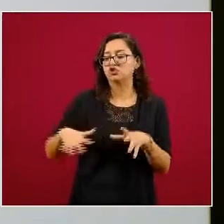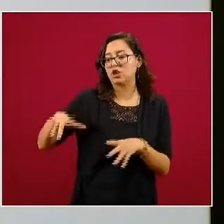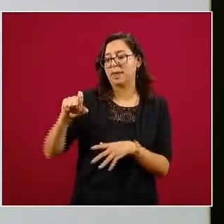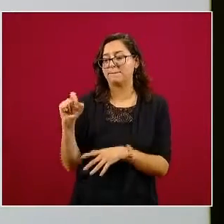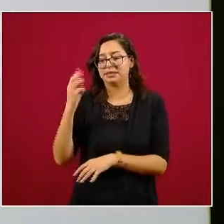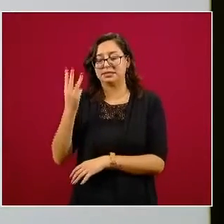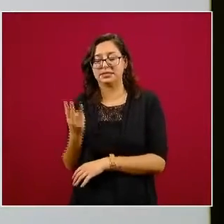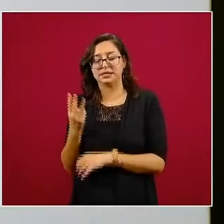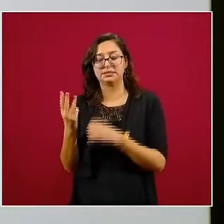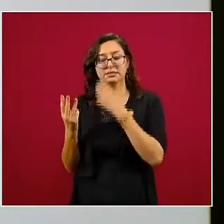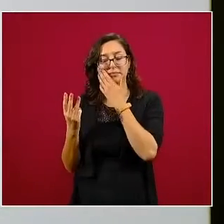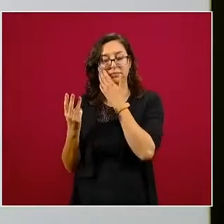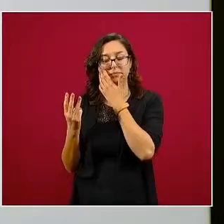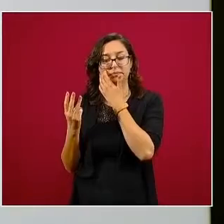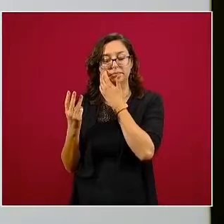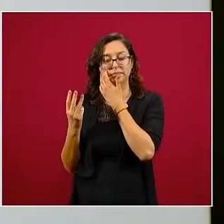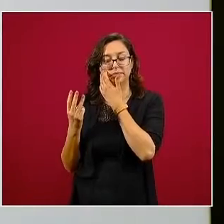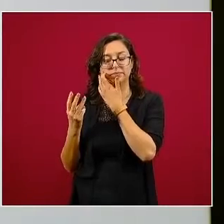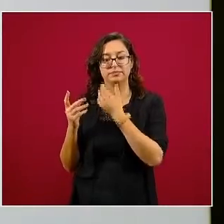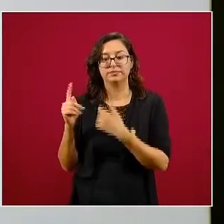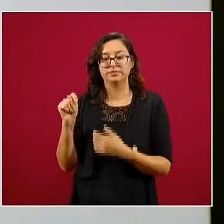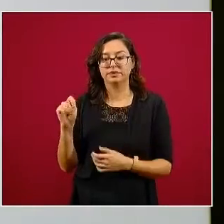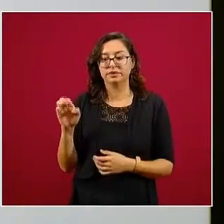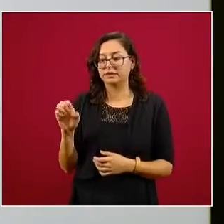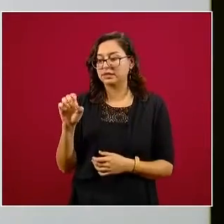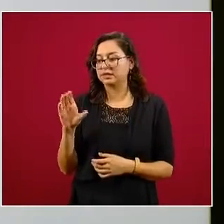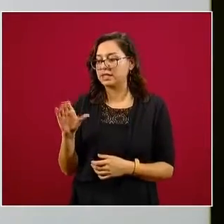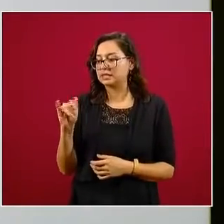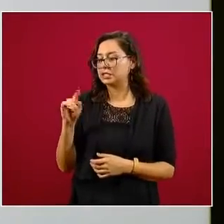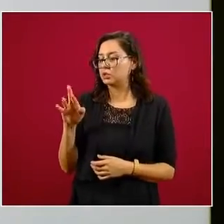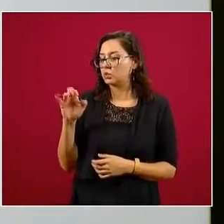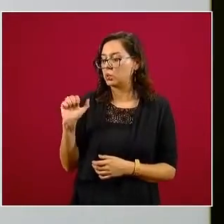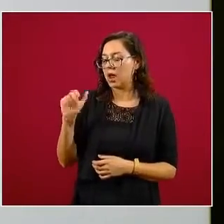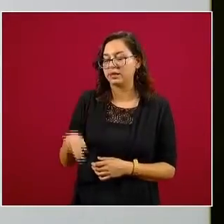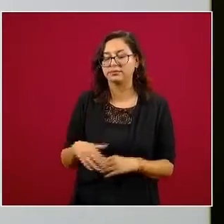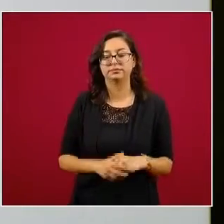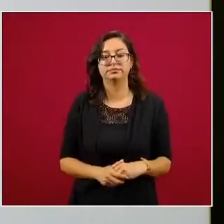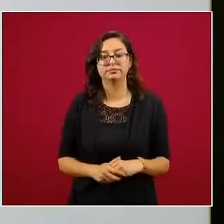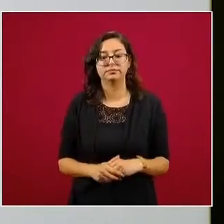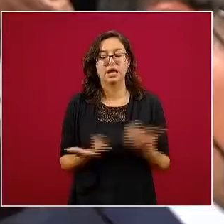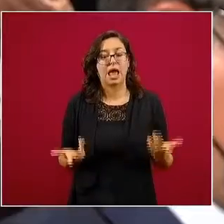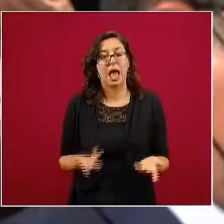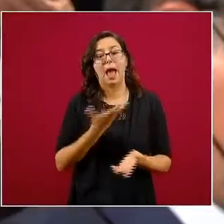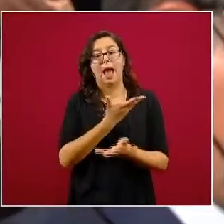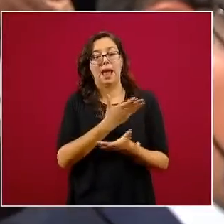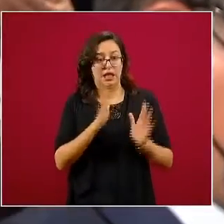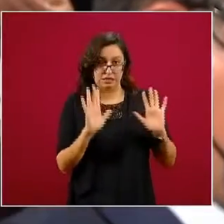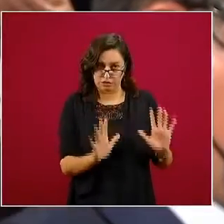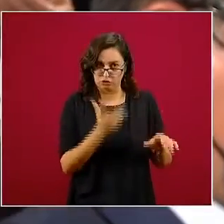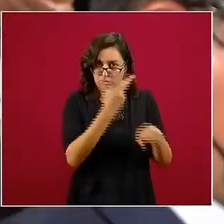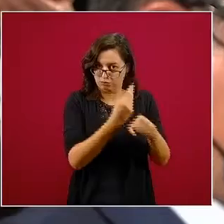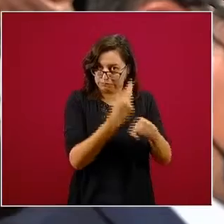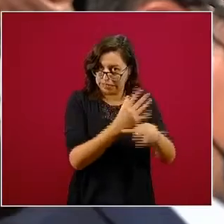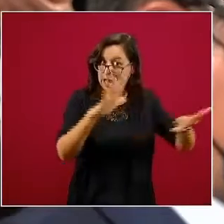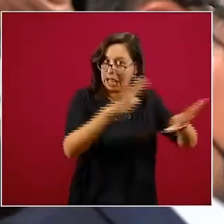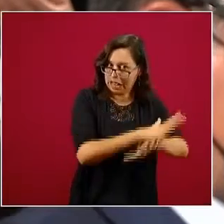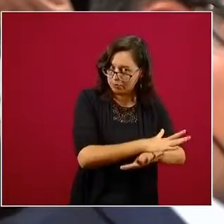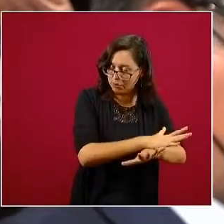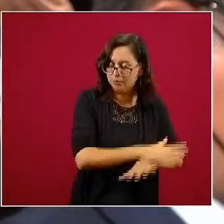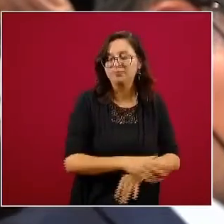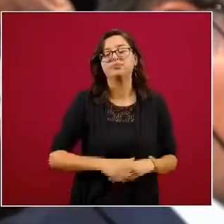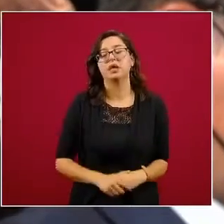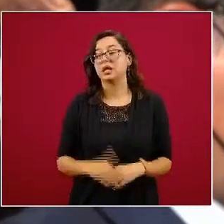ciudadano, no tenga la expectativa de que es una disminución progresiva y constante. Así no funciona esto, así